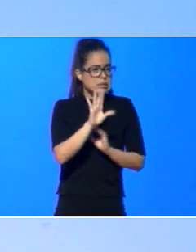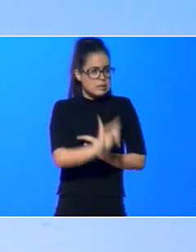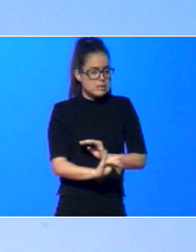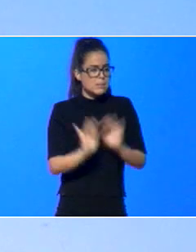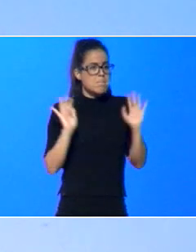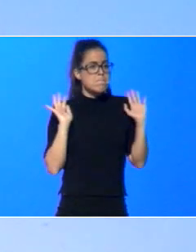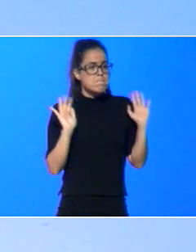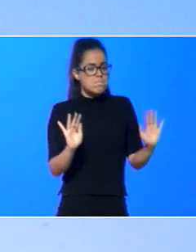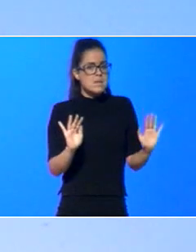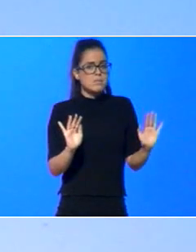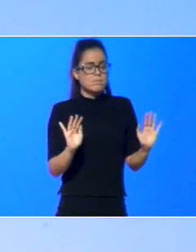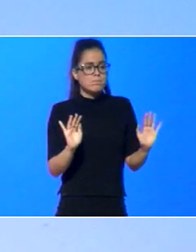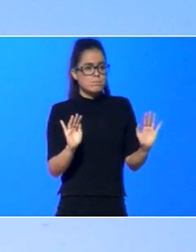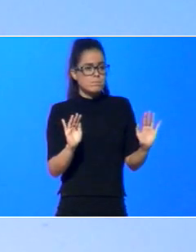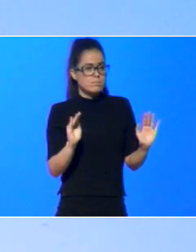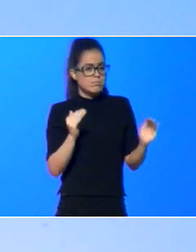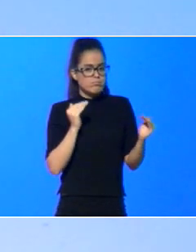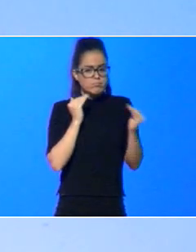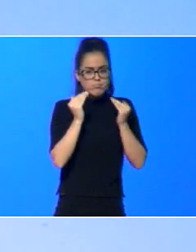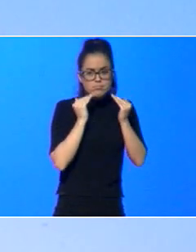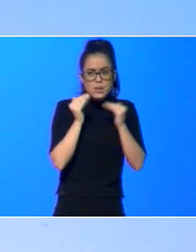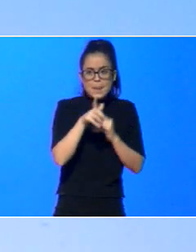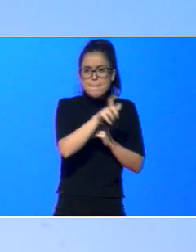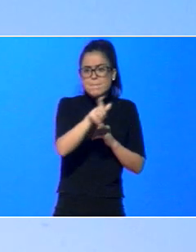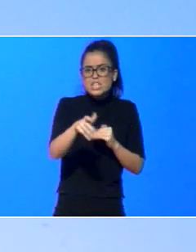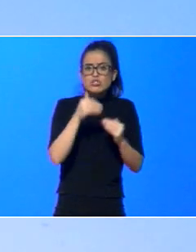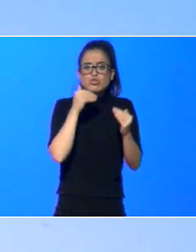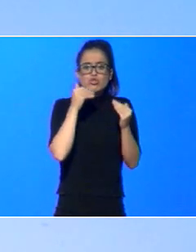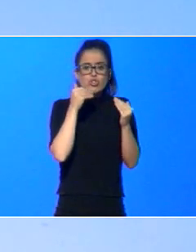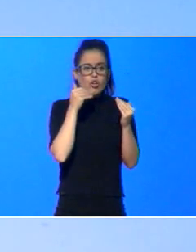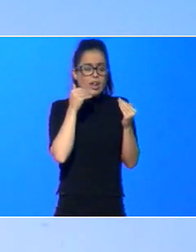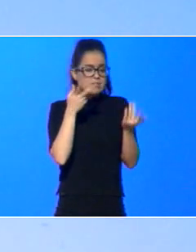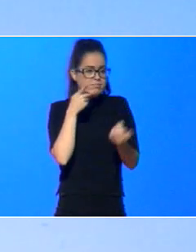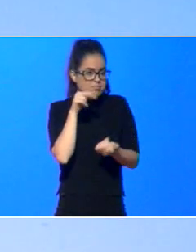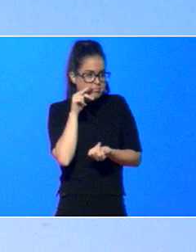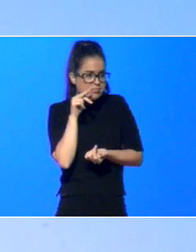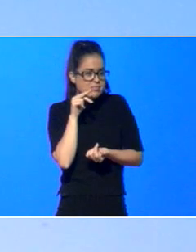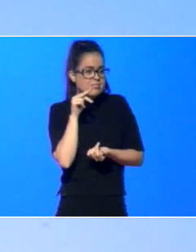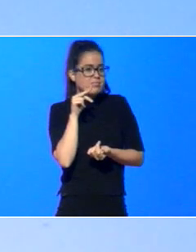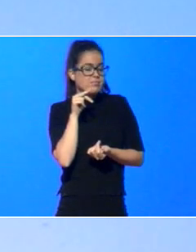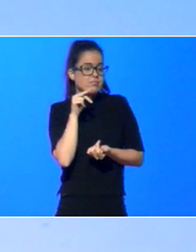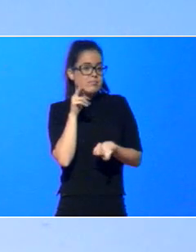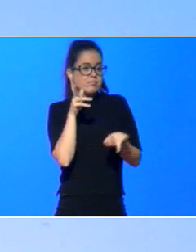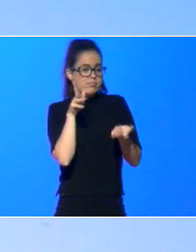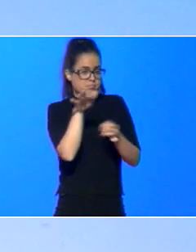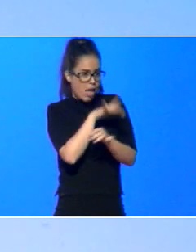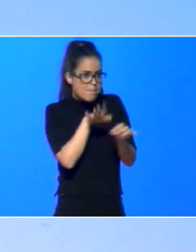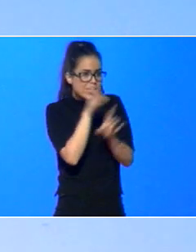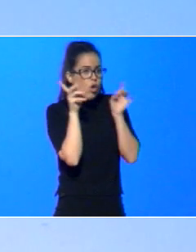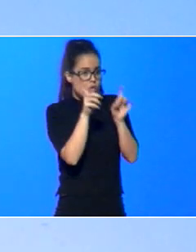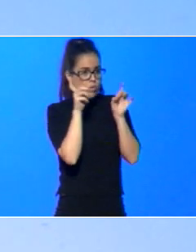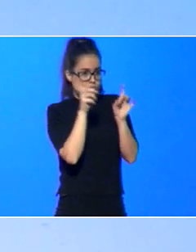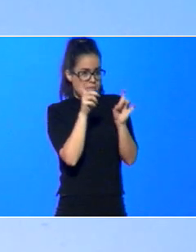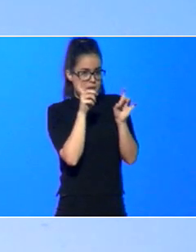estoy hablando con con personas o estoy hablando a personas que se dedican no al ámbito al ámbito educativo y